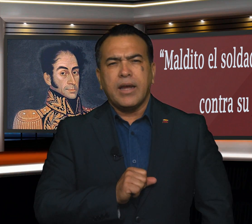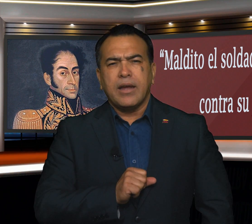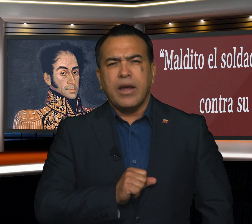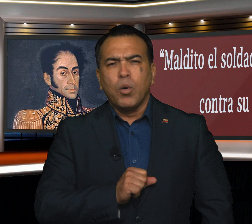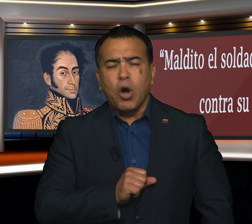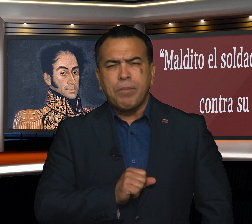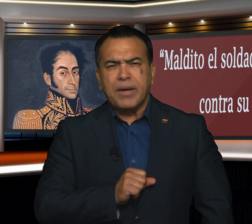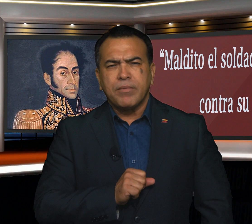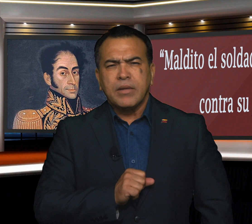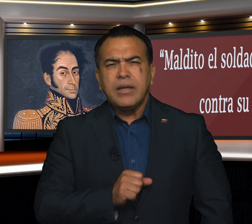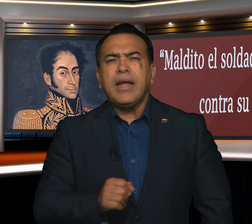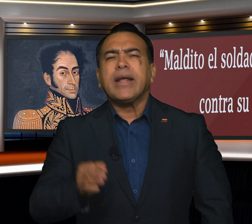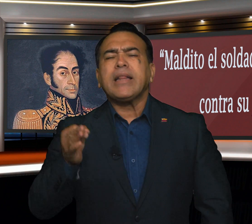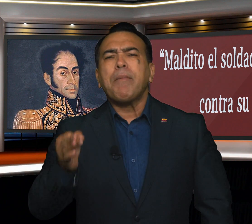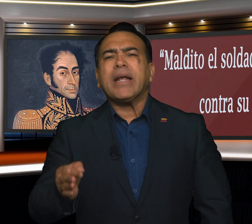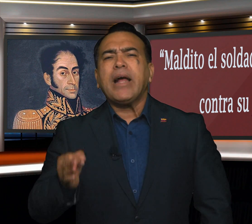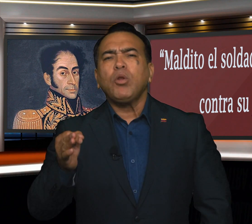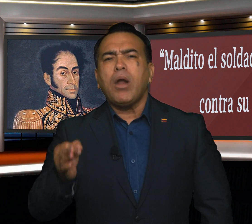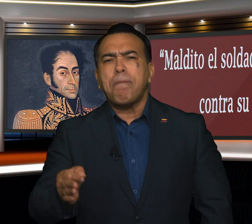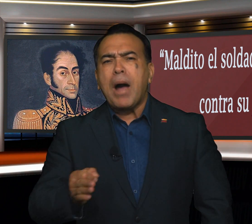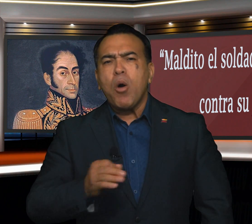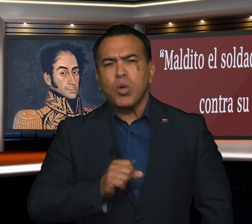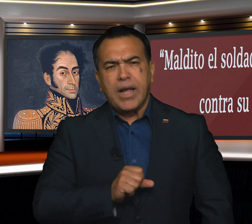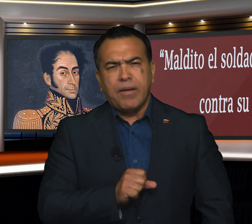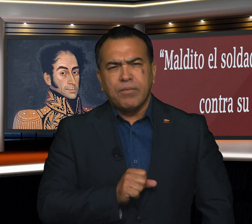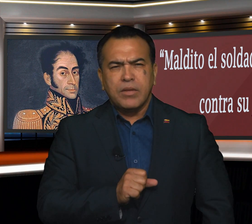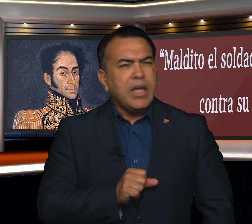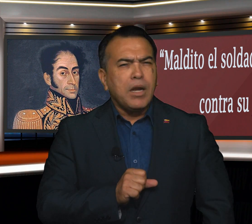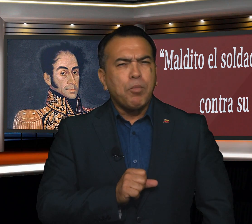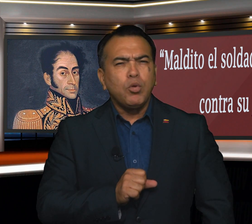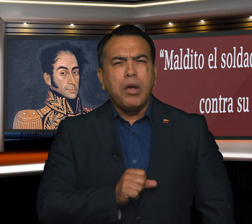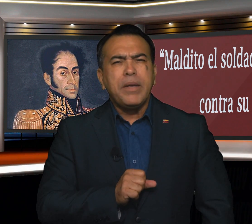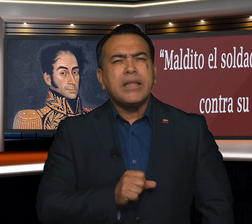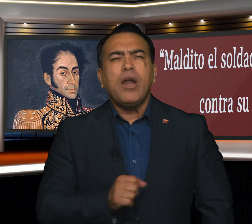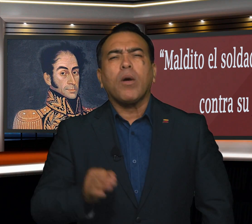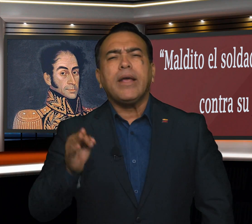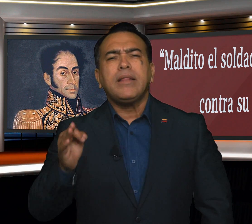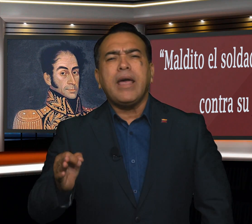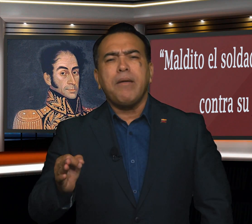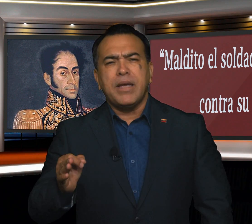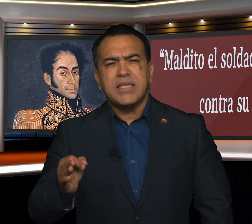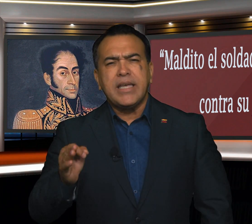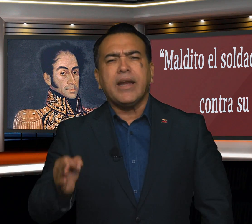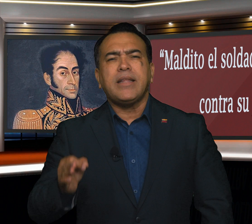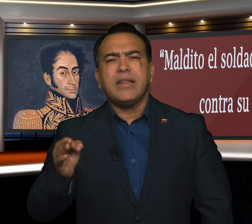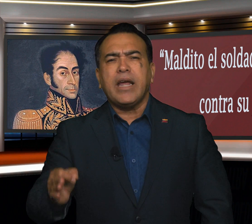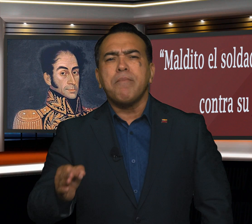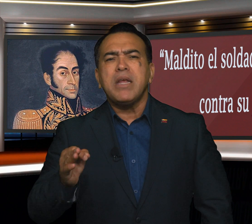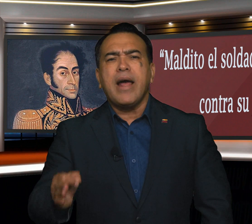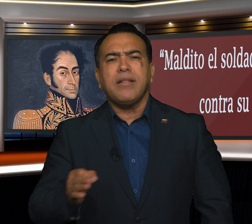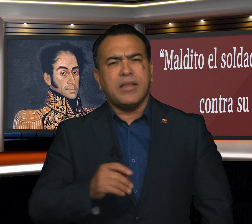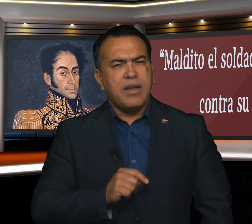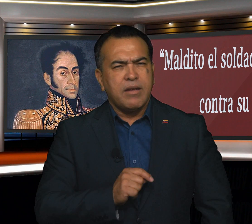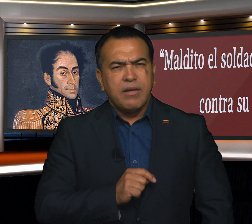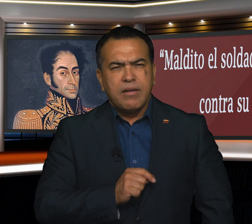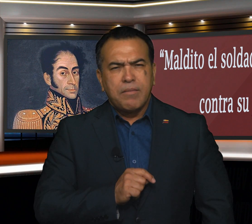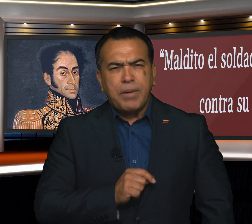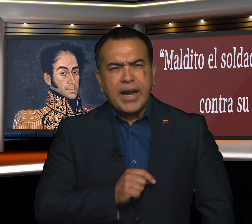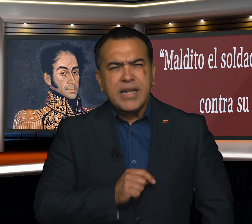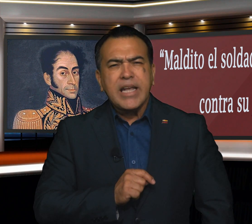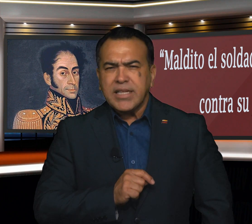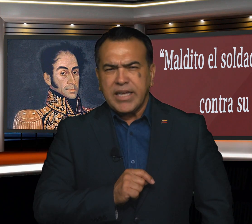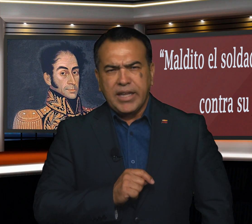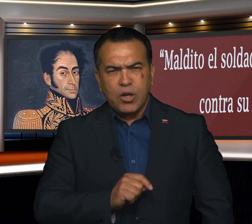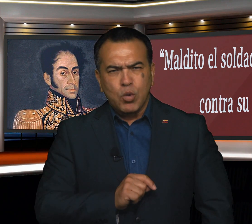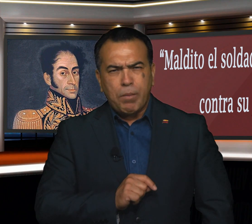de Europa el que está marcando la pauta desde el punto de vista de lo que debe ser determinante